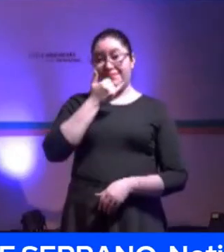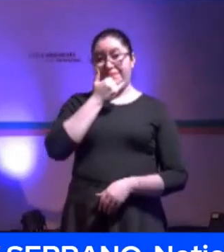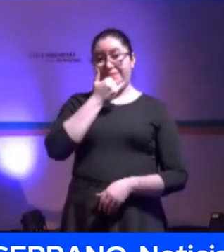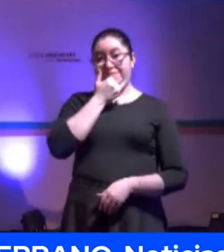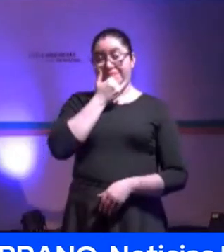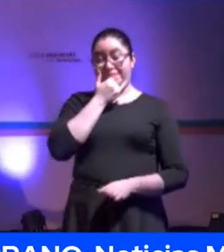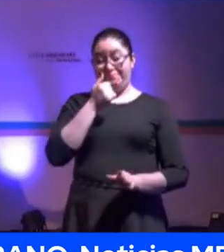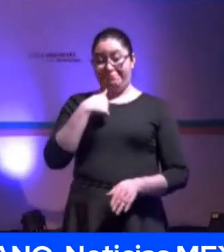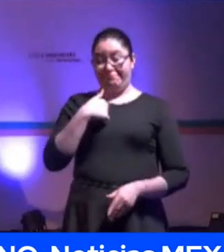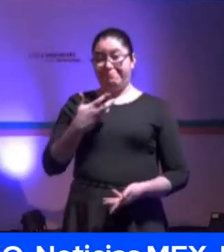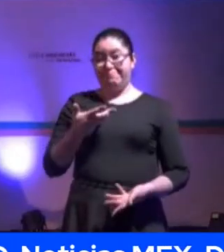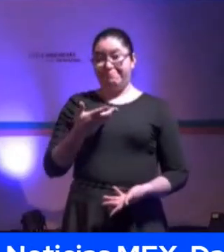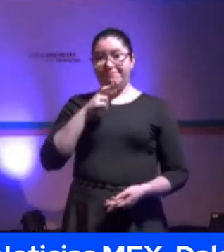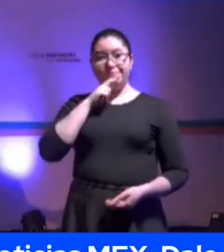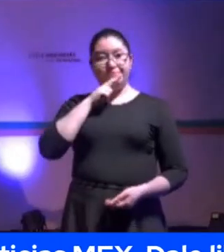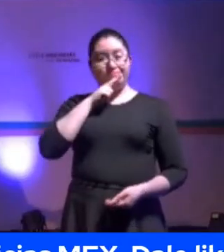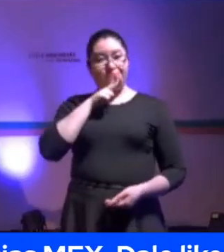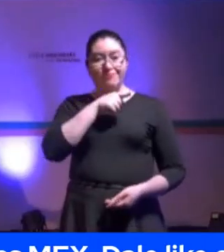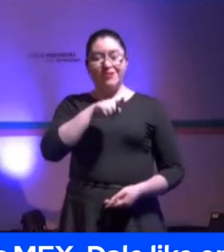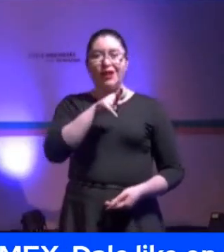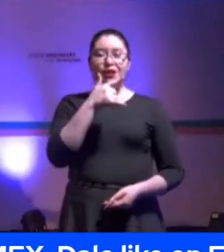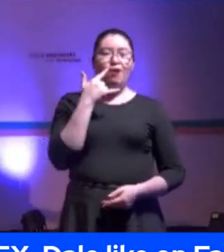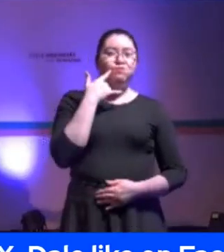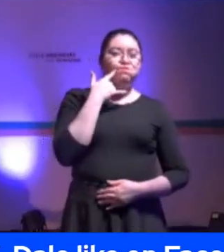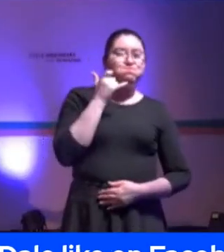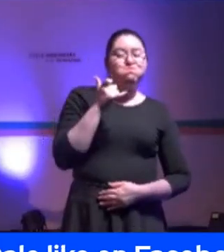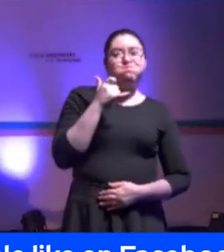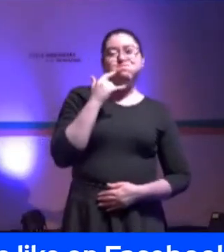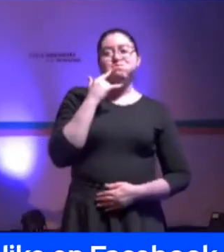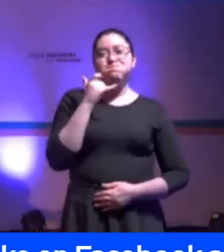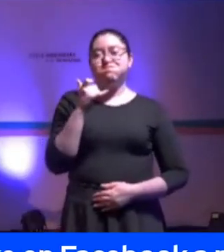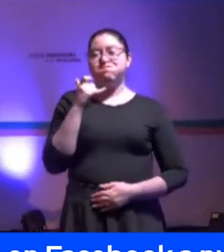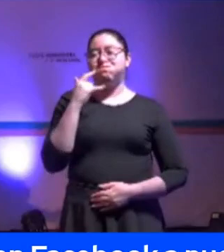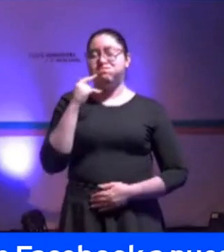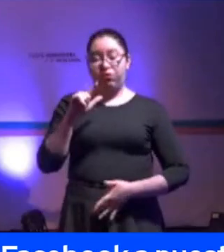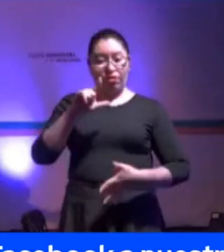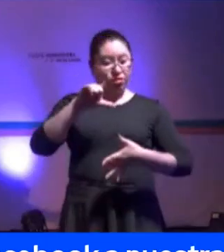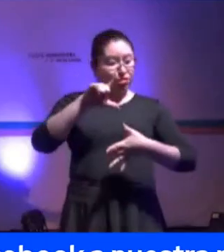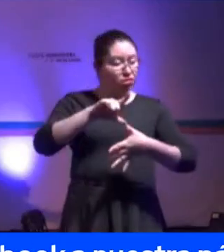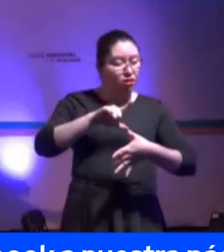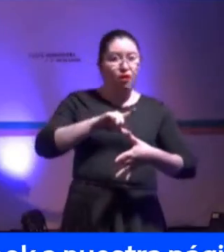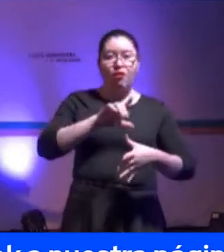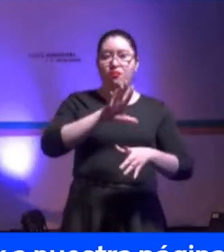no hay mejor ejemplo de perseverancia en Latinoamérica y en el